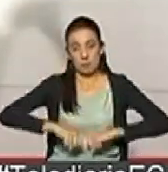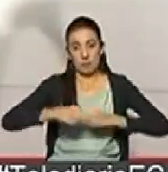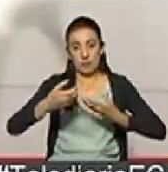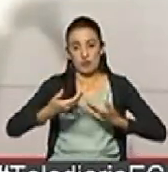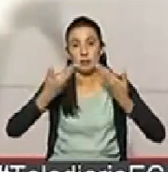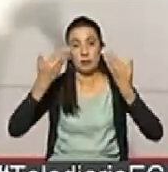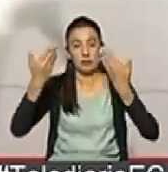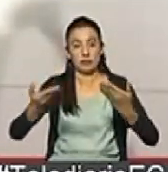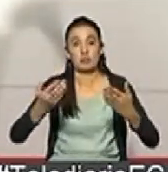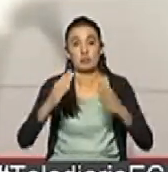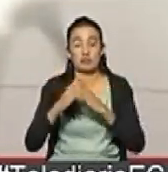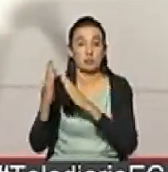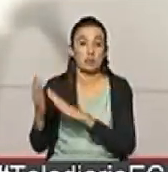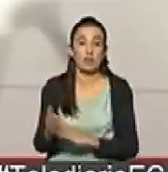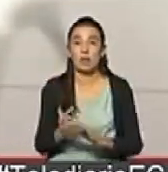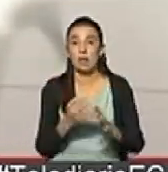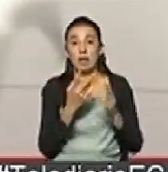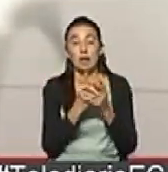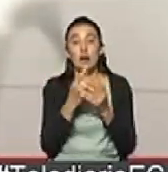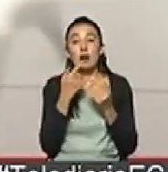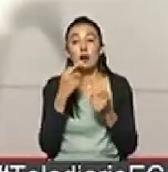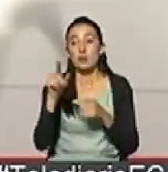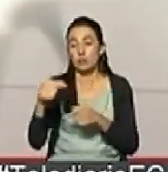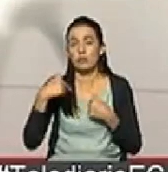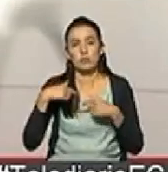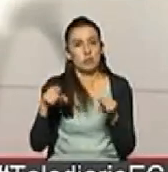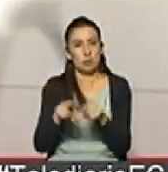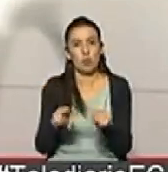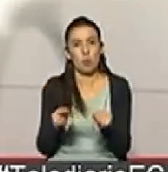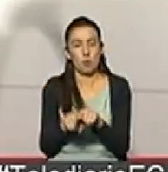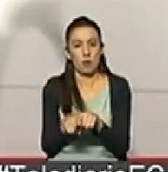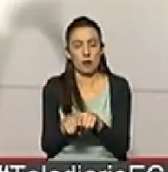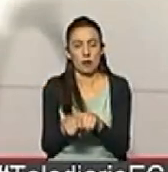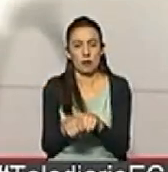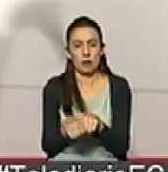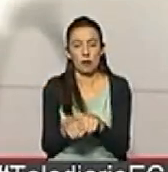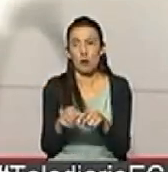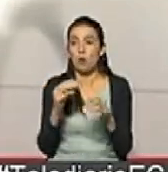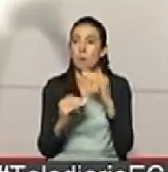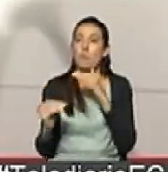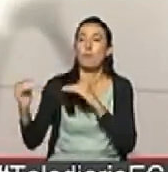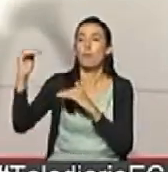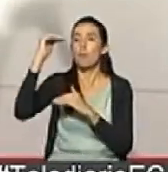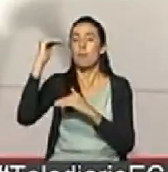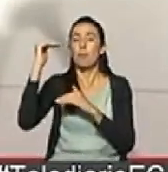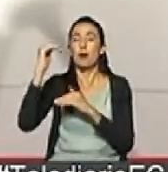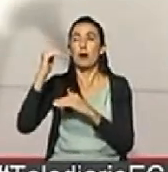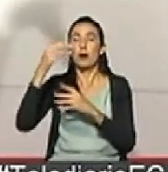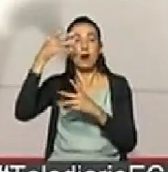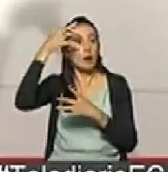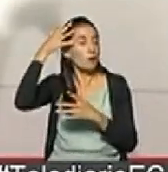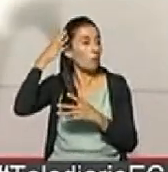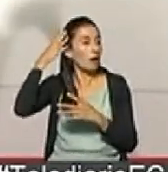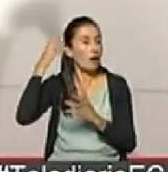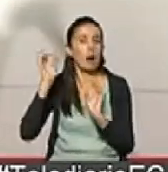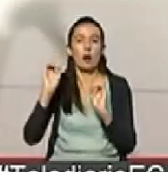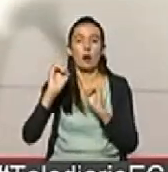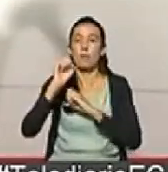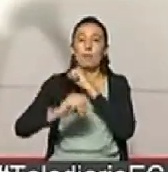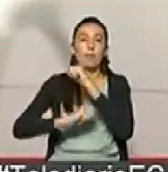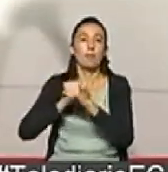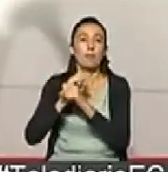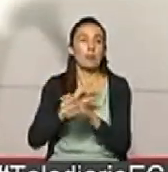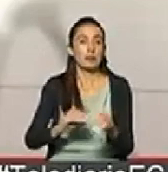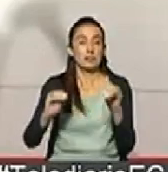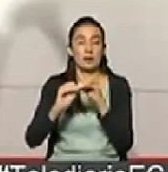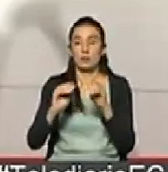no solamente la una, sino las dos manos. Estoy a tu mismo nivel. No soy porque tal vez tengo un poco ya de canas o un poco de edad, más que